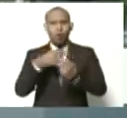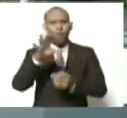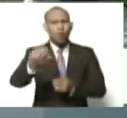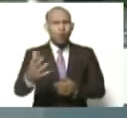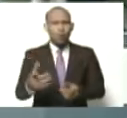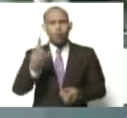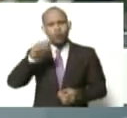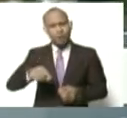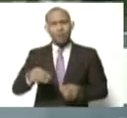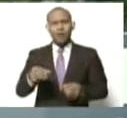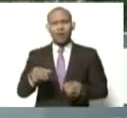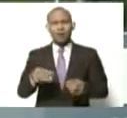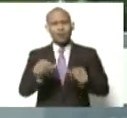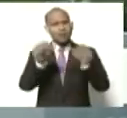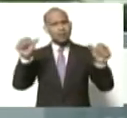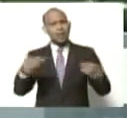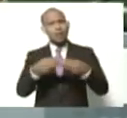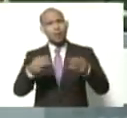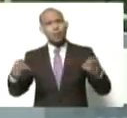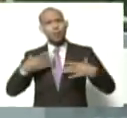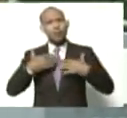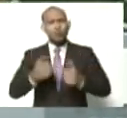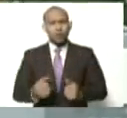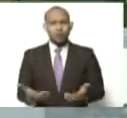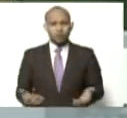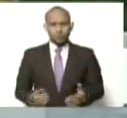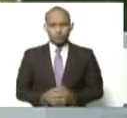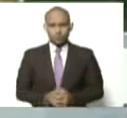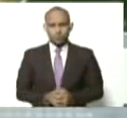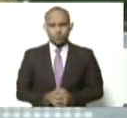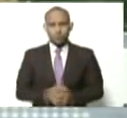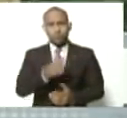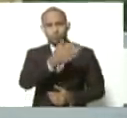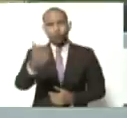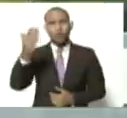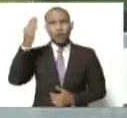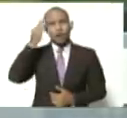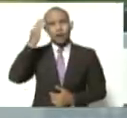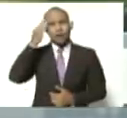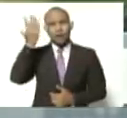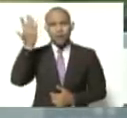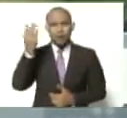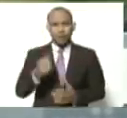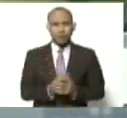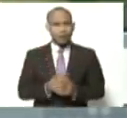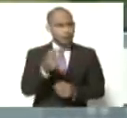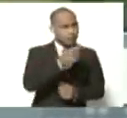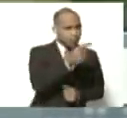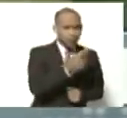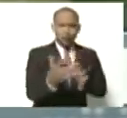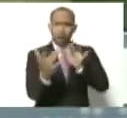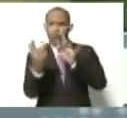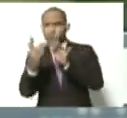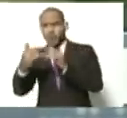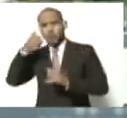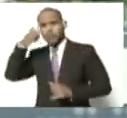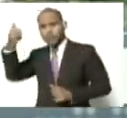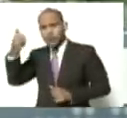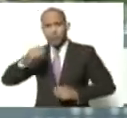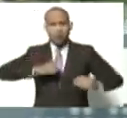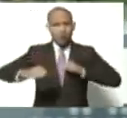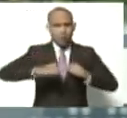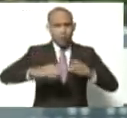sistema público de salud, tenemos que hacer, como saben ustedes, malabarismo de tripas corazón.